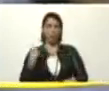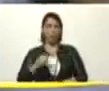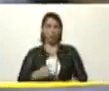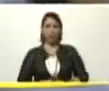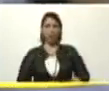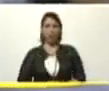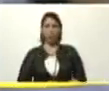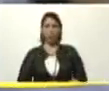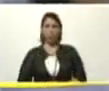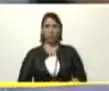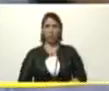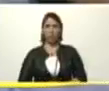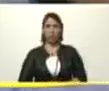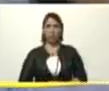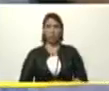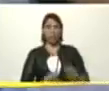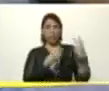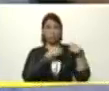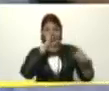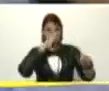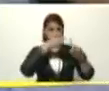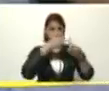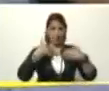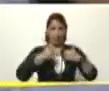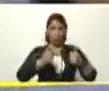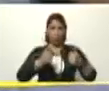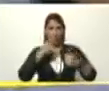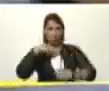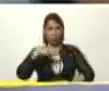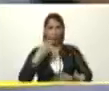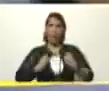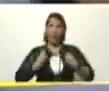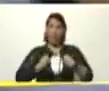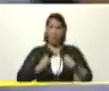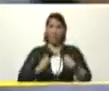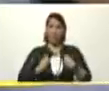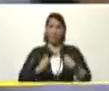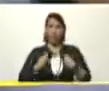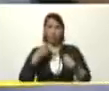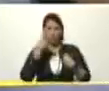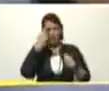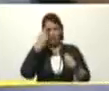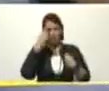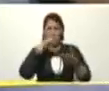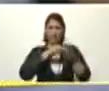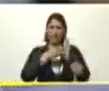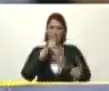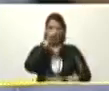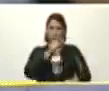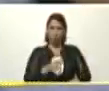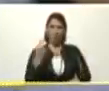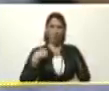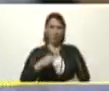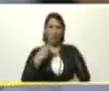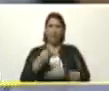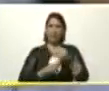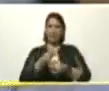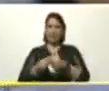es dedicarnos a la salud del pueblo. Porque es la vida, es la vida. Usted sabe lo que significa una persona que tenga que